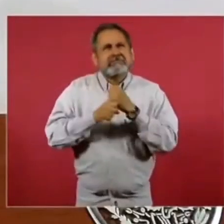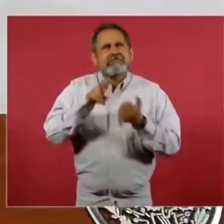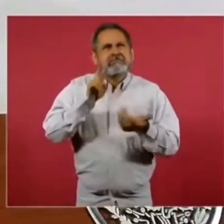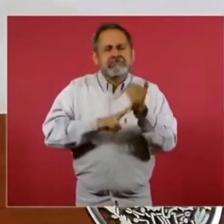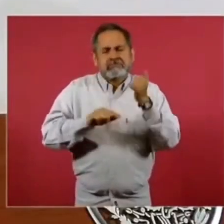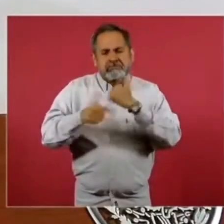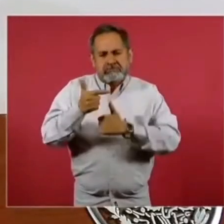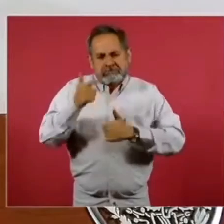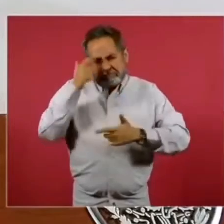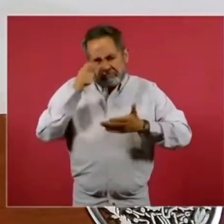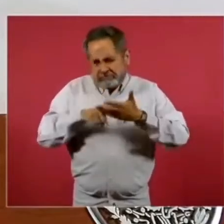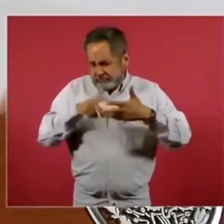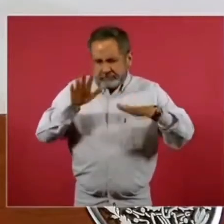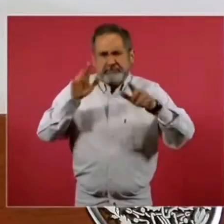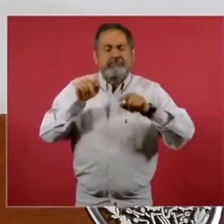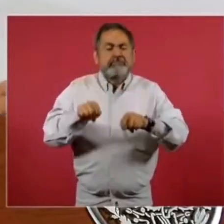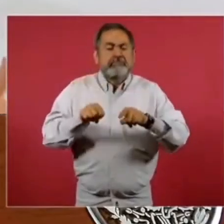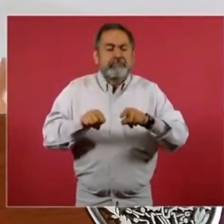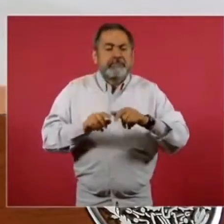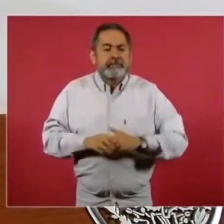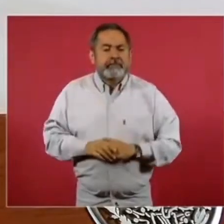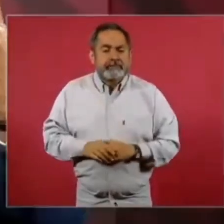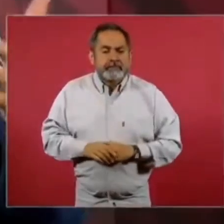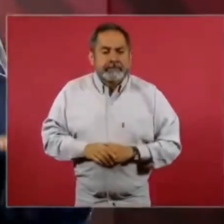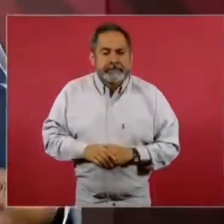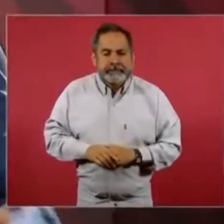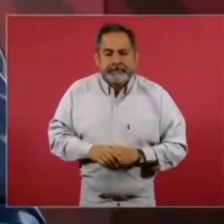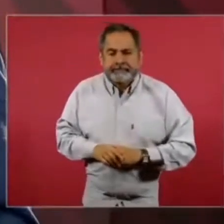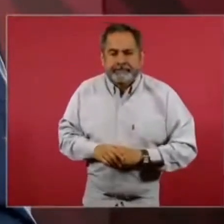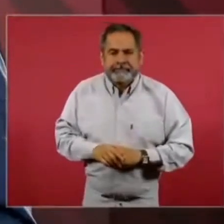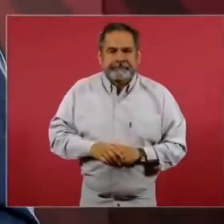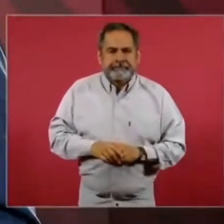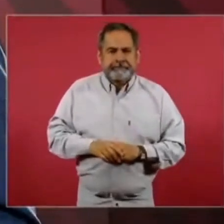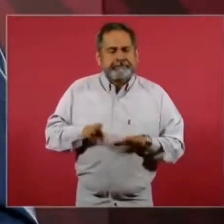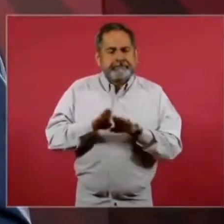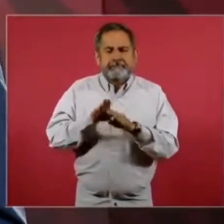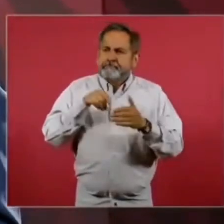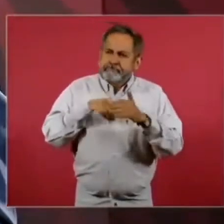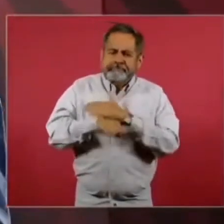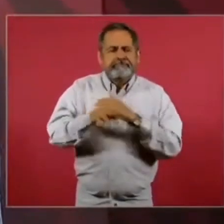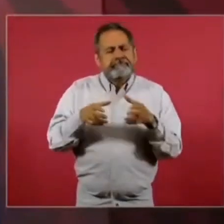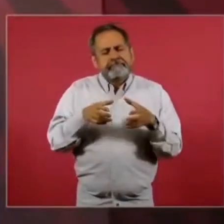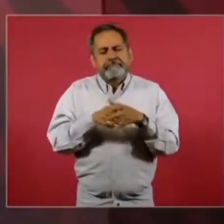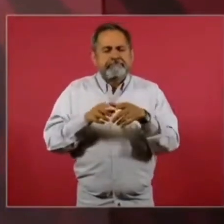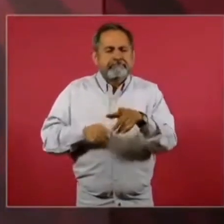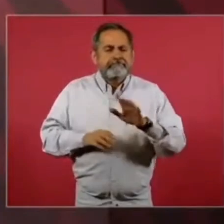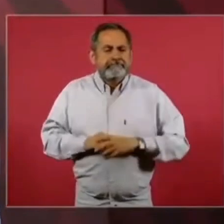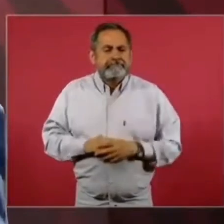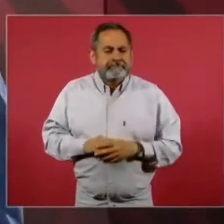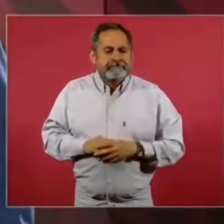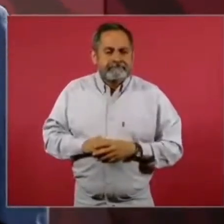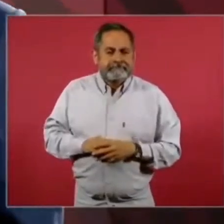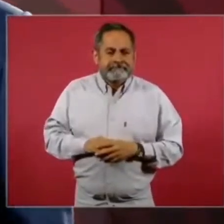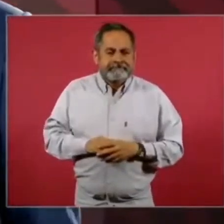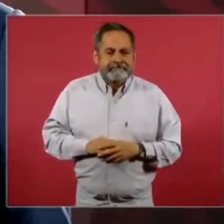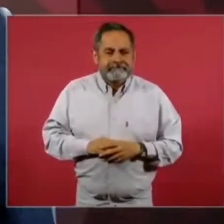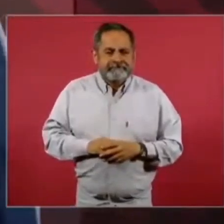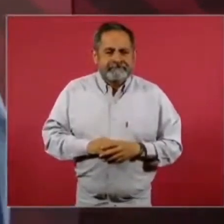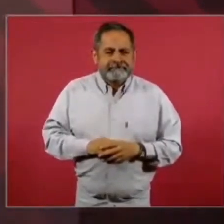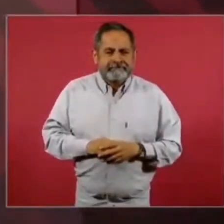12 y siempre con el temor de que no fuese